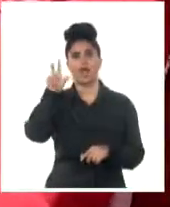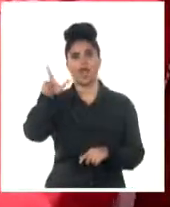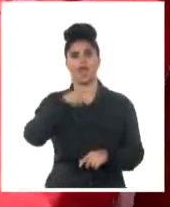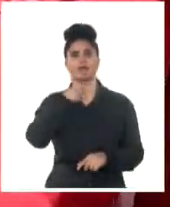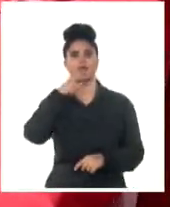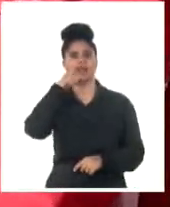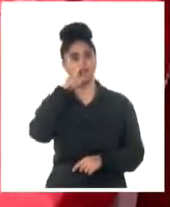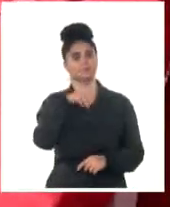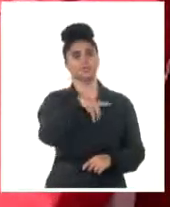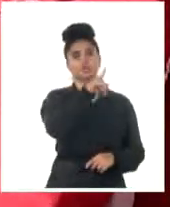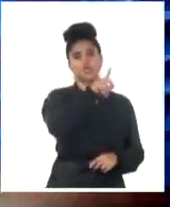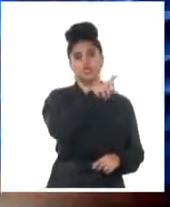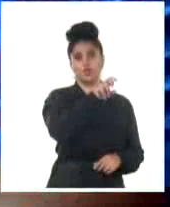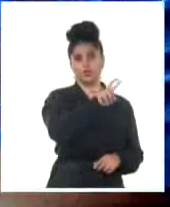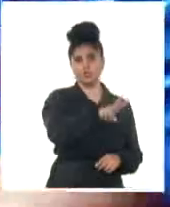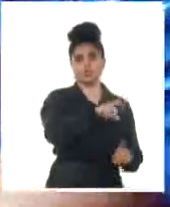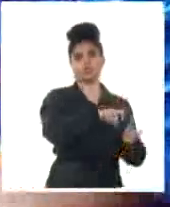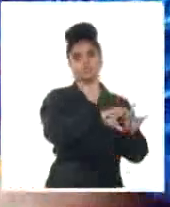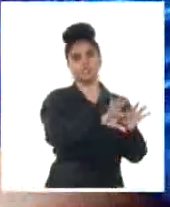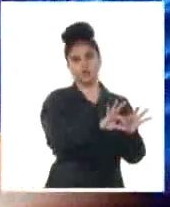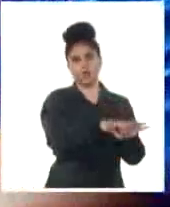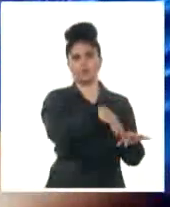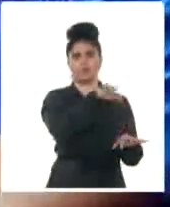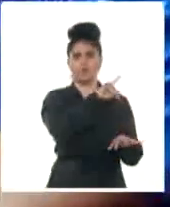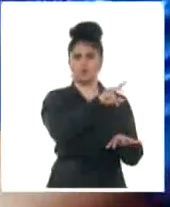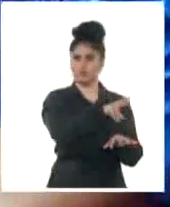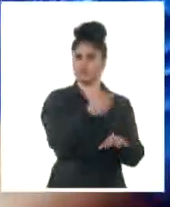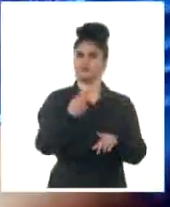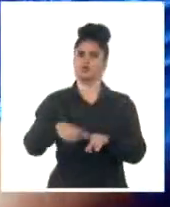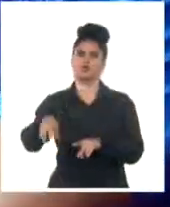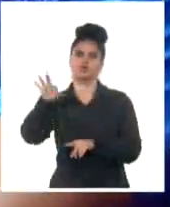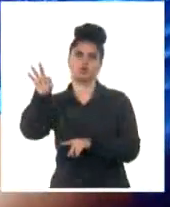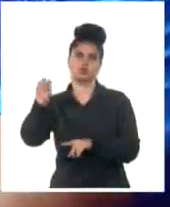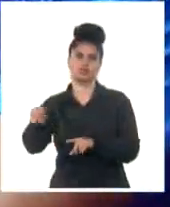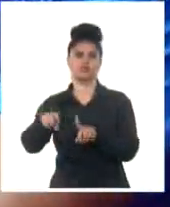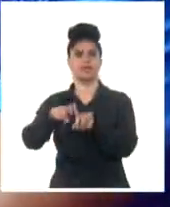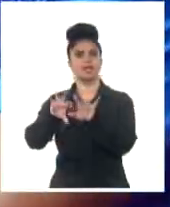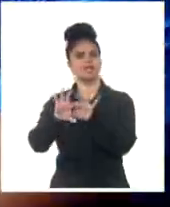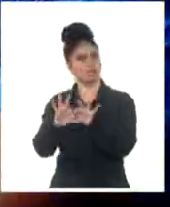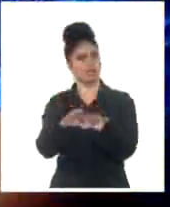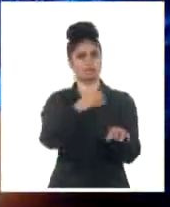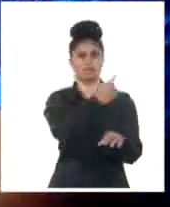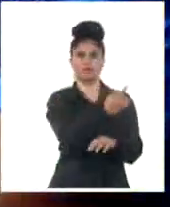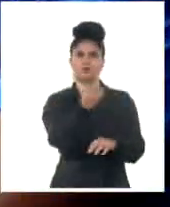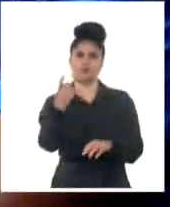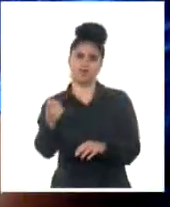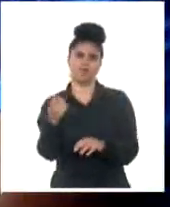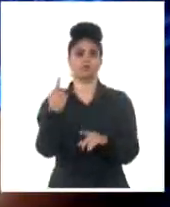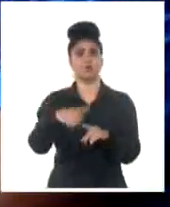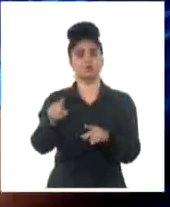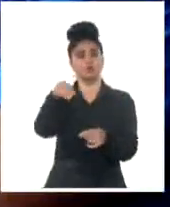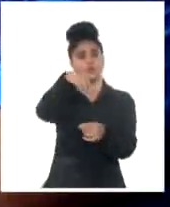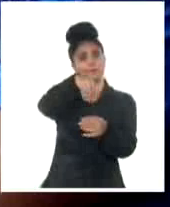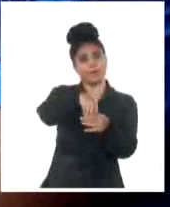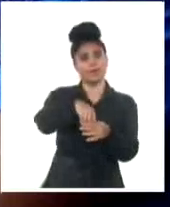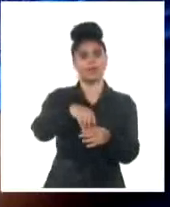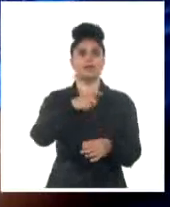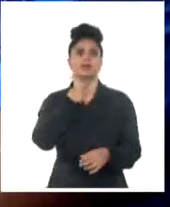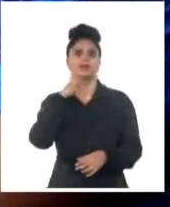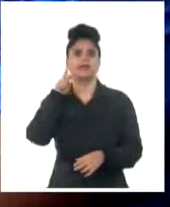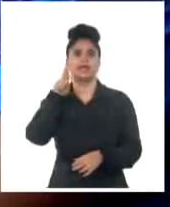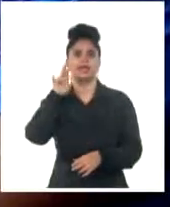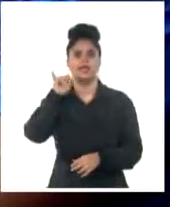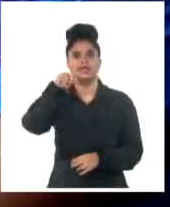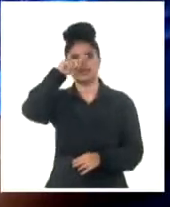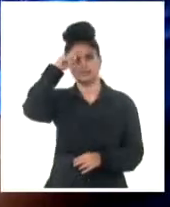división de 92 kilogramos, Arlen en los 80, y bueno, se completa el grupo con Erislán Romero, que